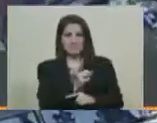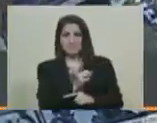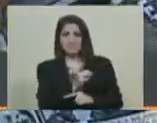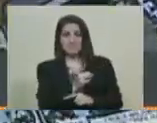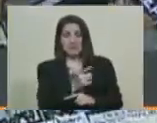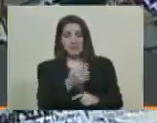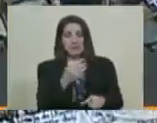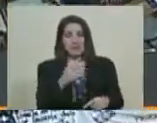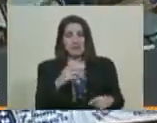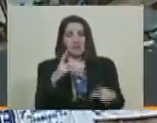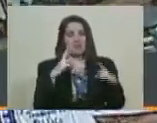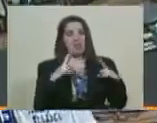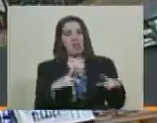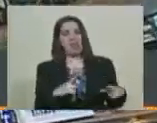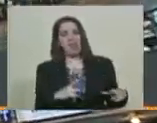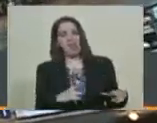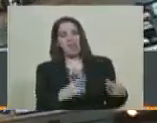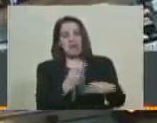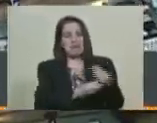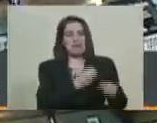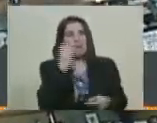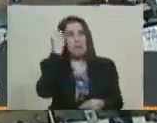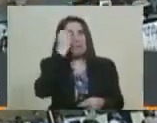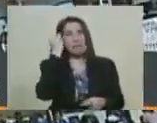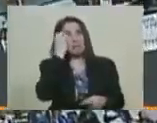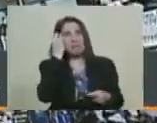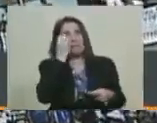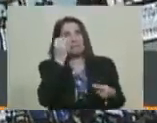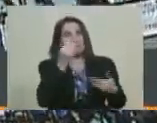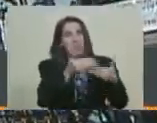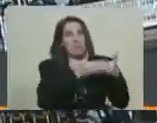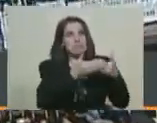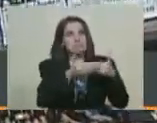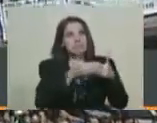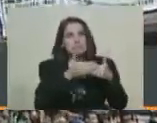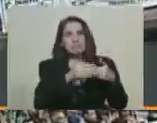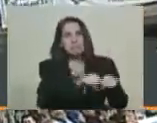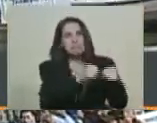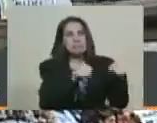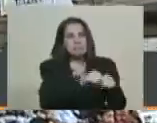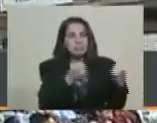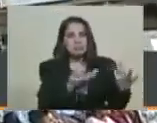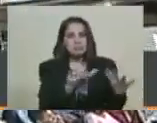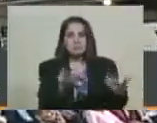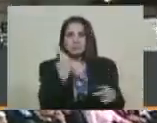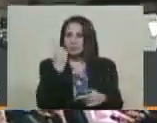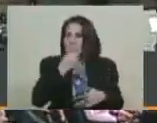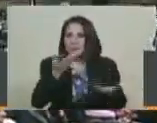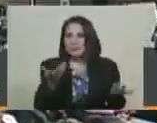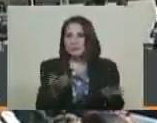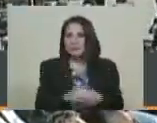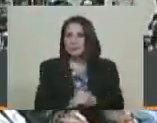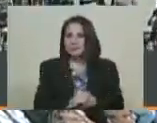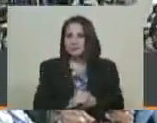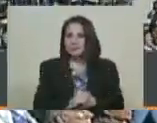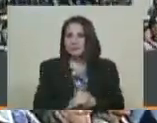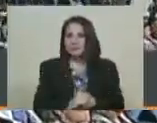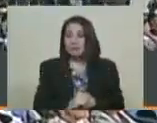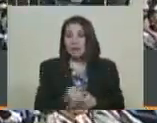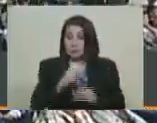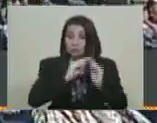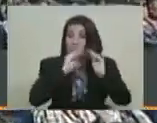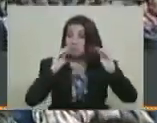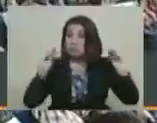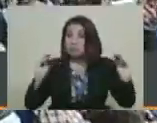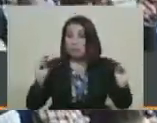unos vagos. Y lo que hacen es pensar en cómo obstruir, cómo dañar. Por eso yo llamo a la gran